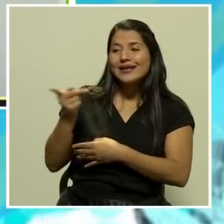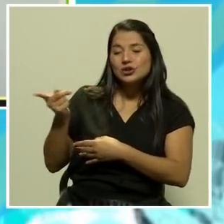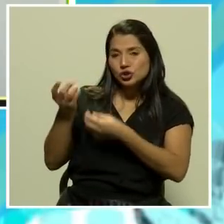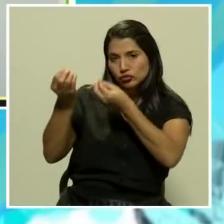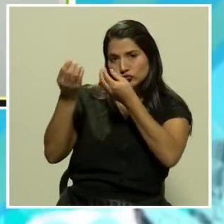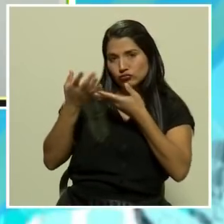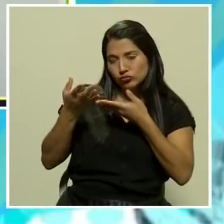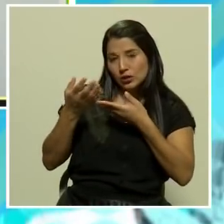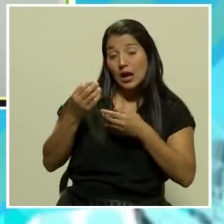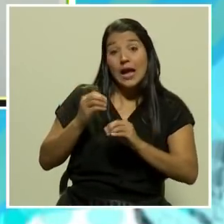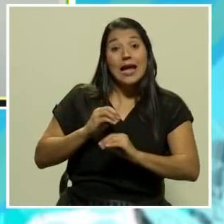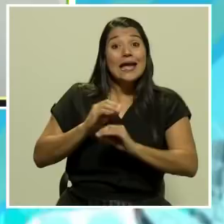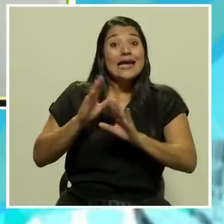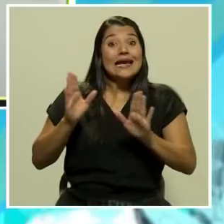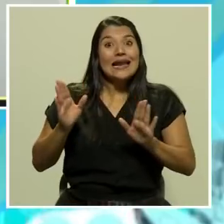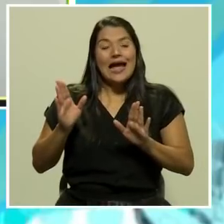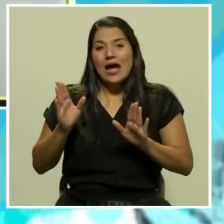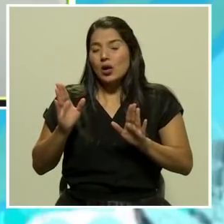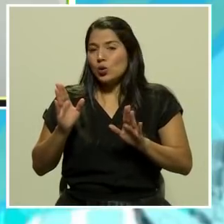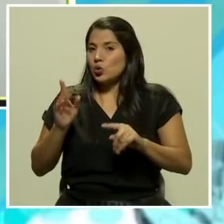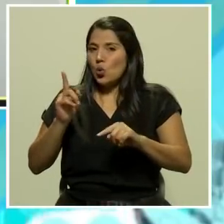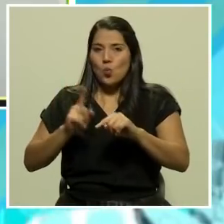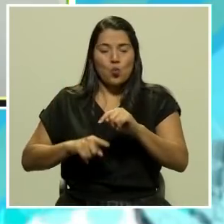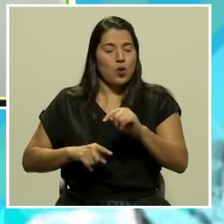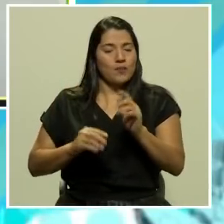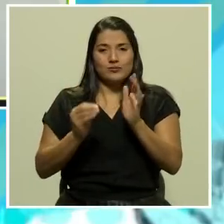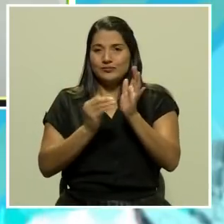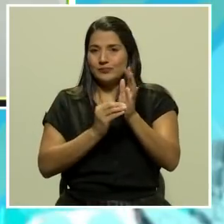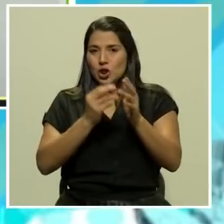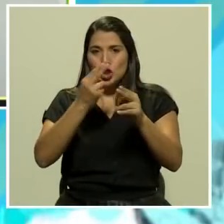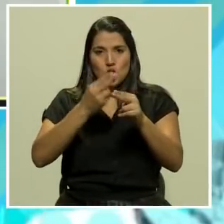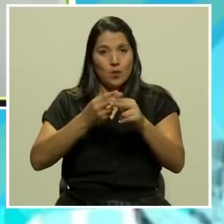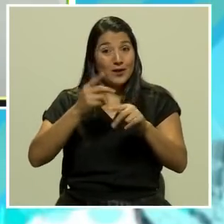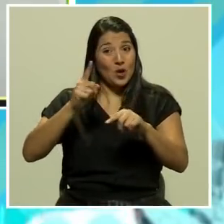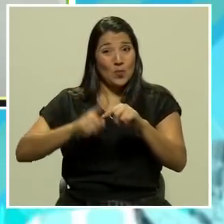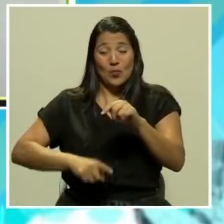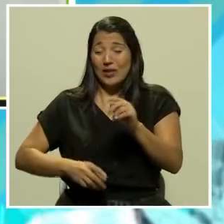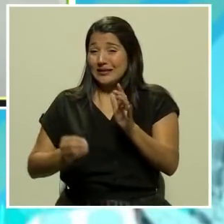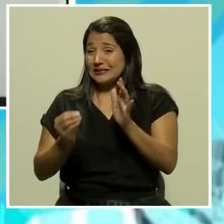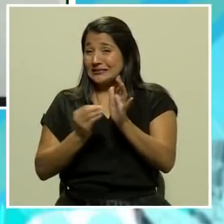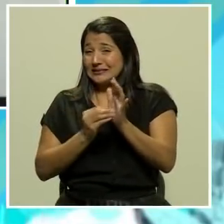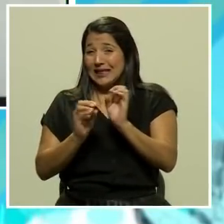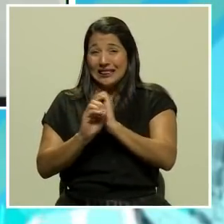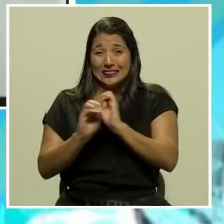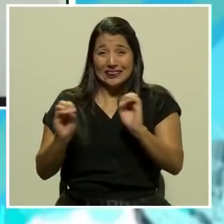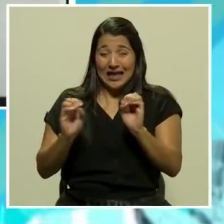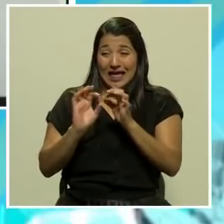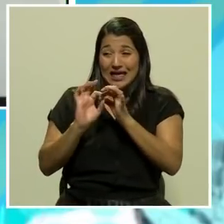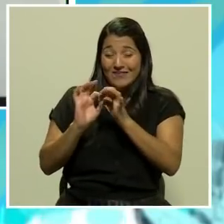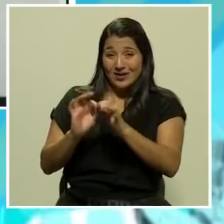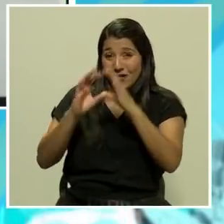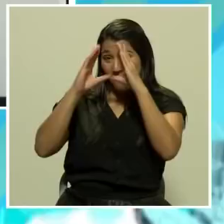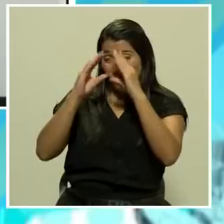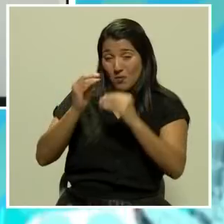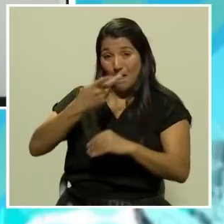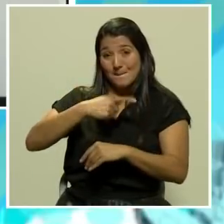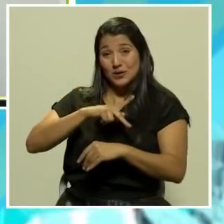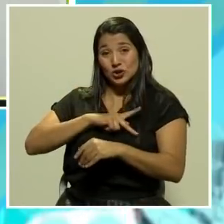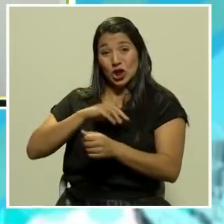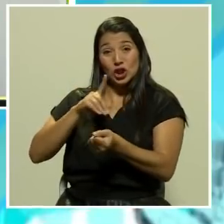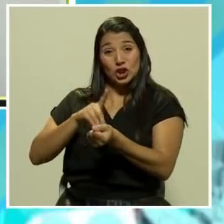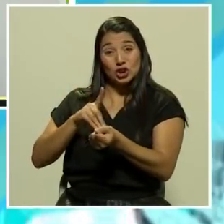informan. Claro, no puede aparecer nombre, no puede aparecer nada, ninguna identificación de los médicos, porque